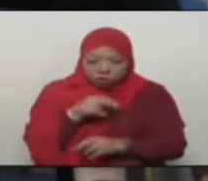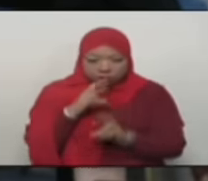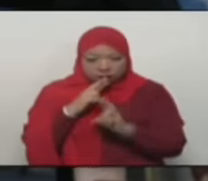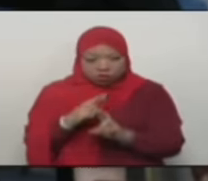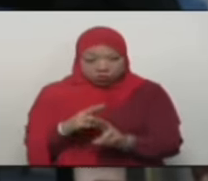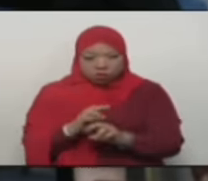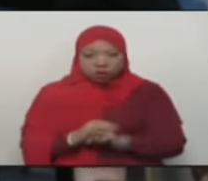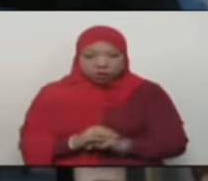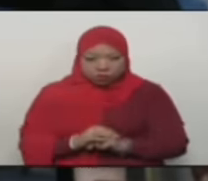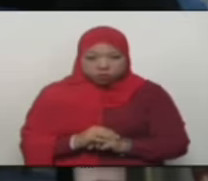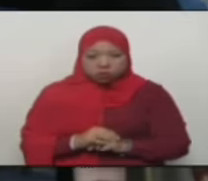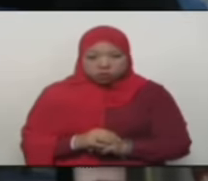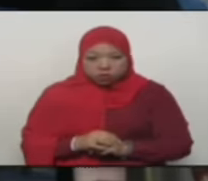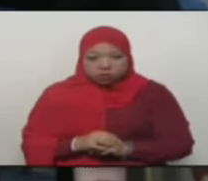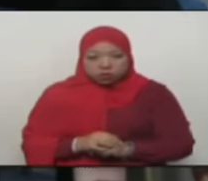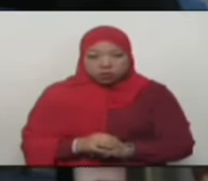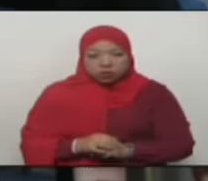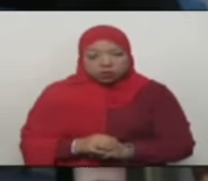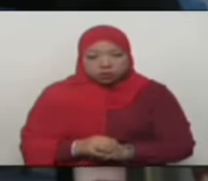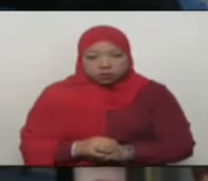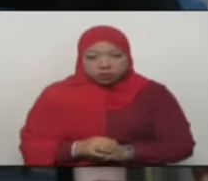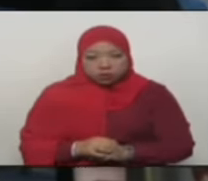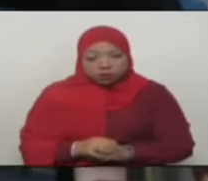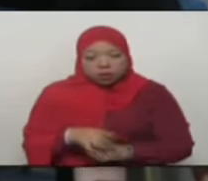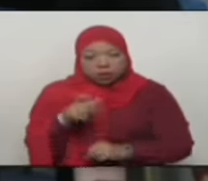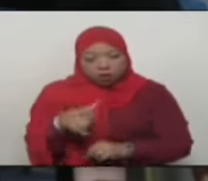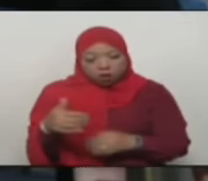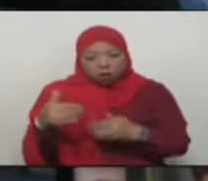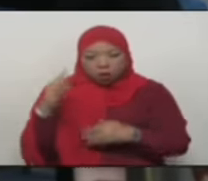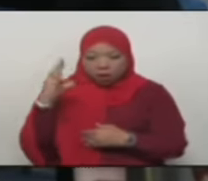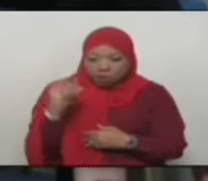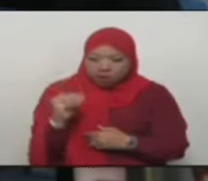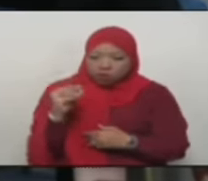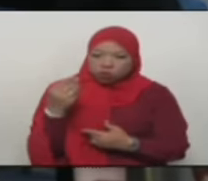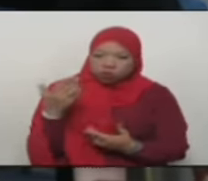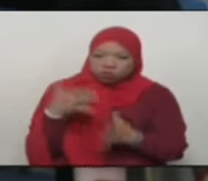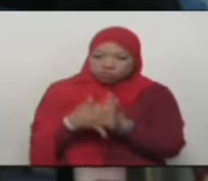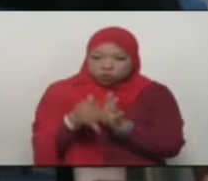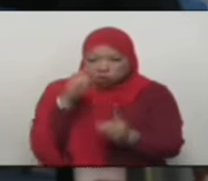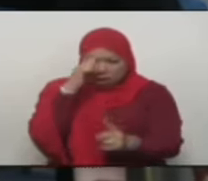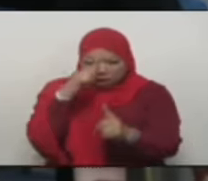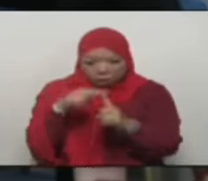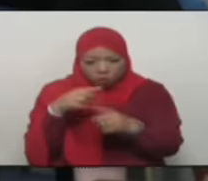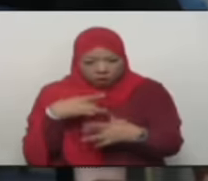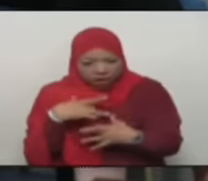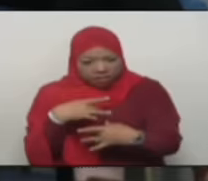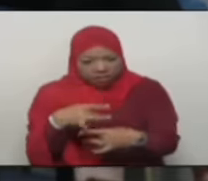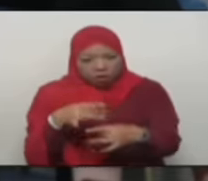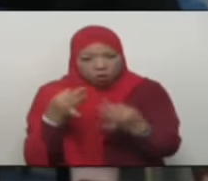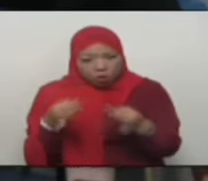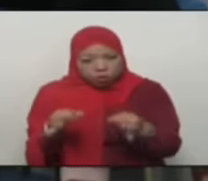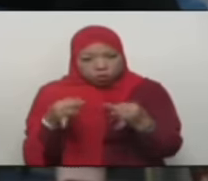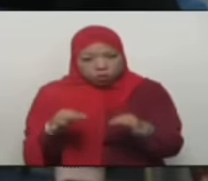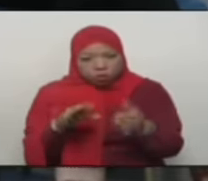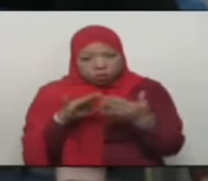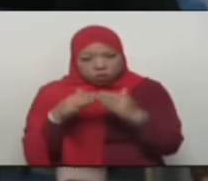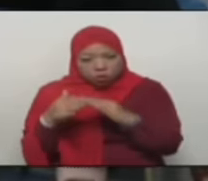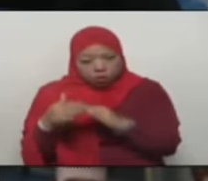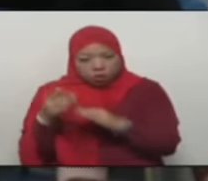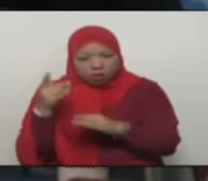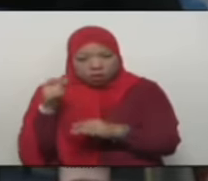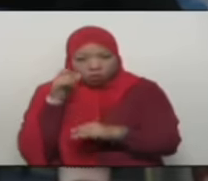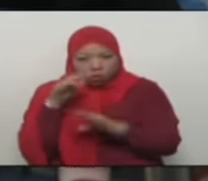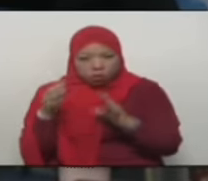La intención que ellos tenían, no solamente con el apagón, sino con el ataque masivo, singular, como nunca antes había ocurrido en el